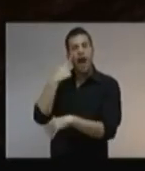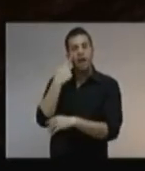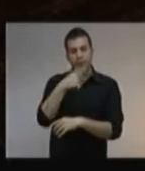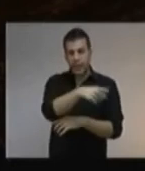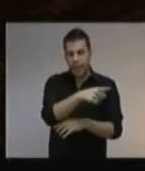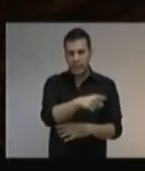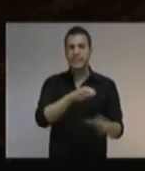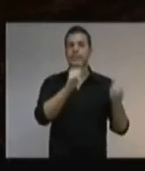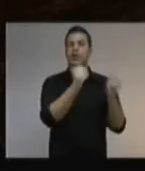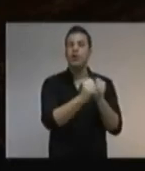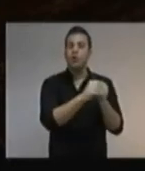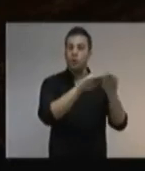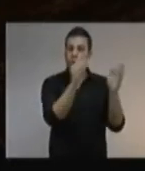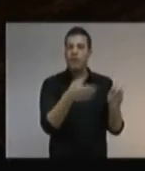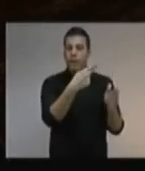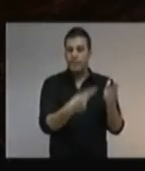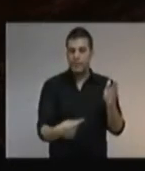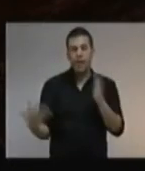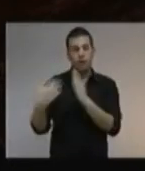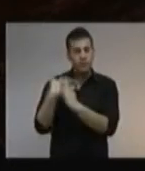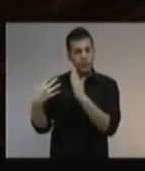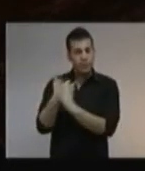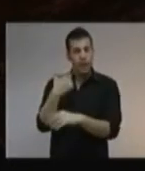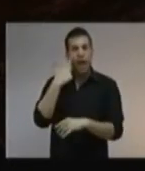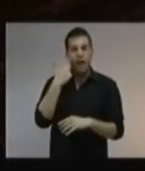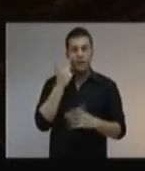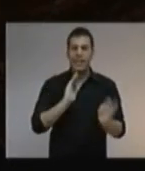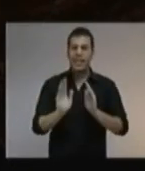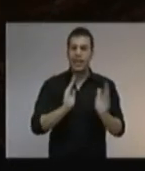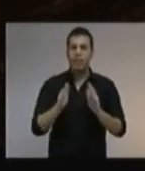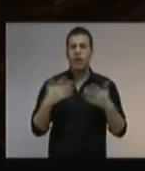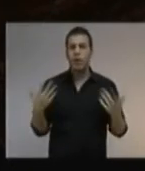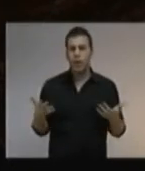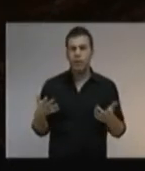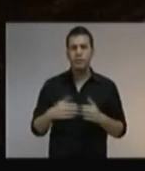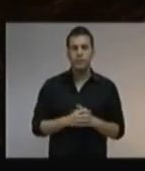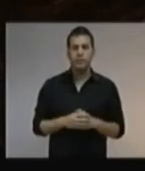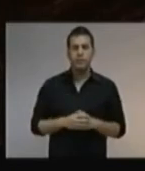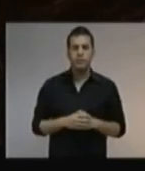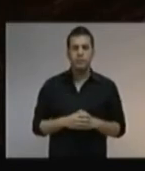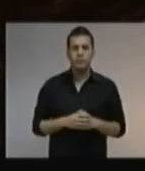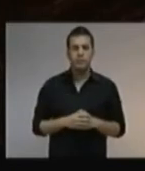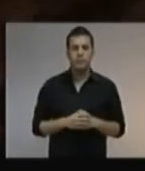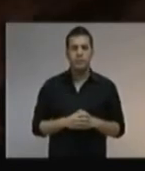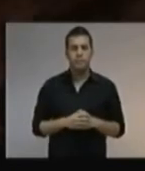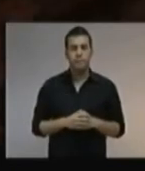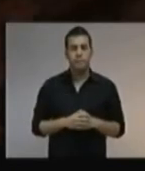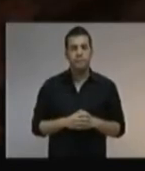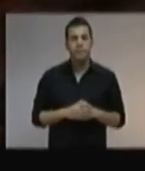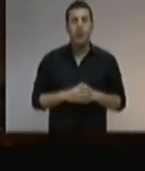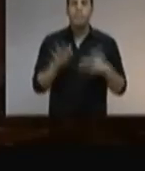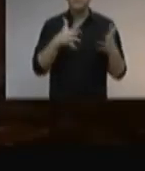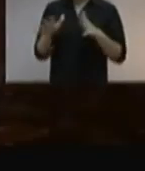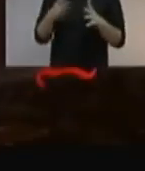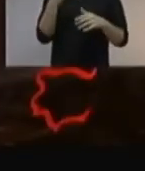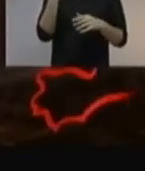en el que nos encontramos. Es el Museo y el Parque Arqueológico de Cueva Pintada. ¿De qué época datan estos restos que tenemos a nuestras espaldas? Bueno,